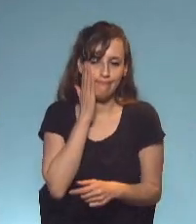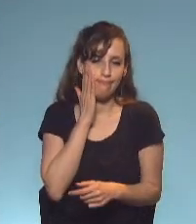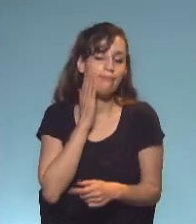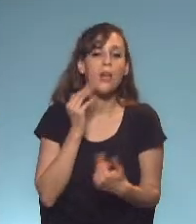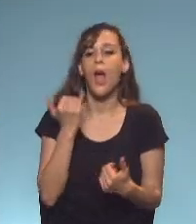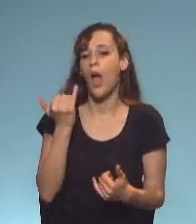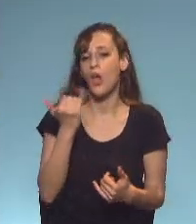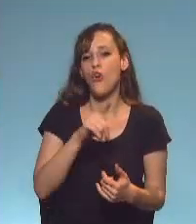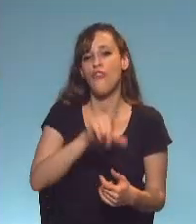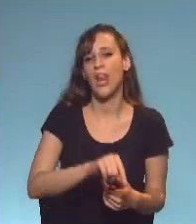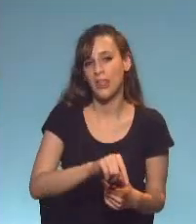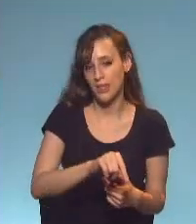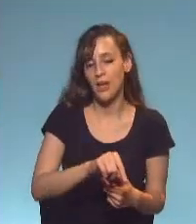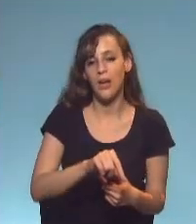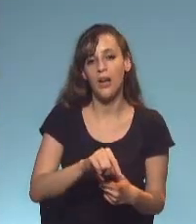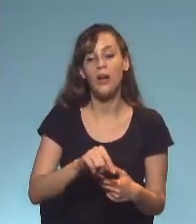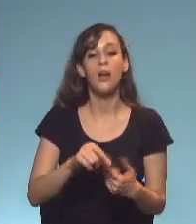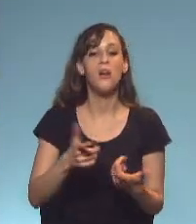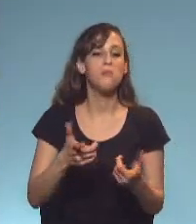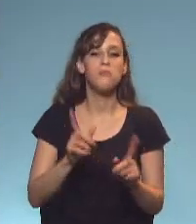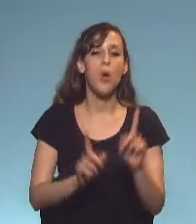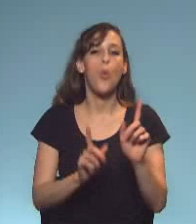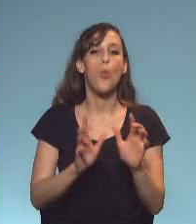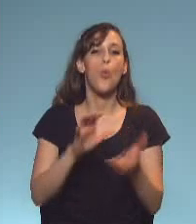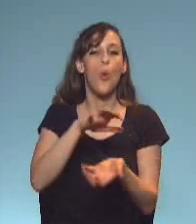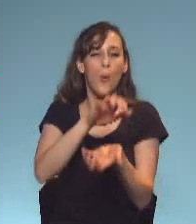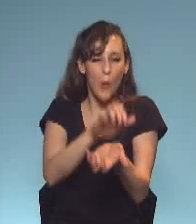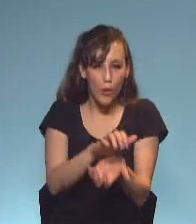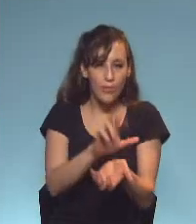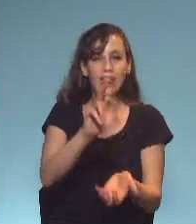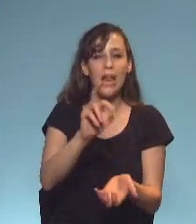ofertas, son los más chiquitos, de 30 gramos, 3 por